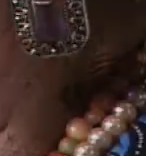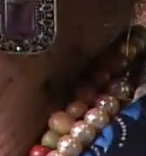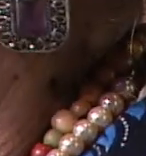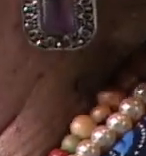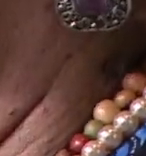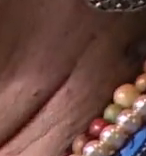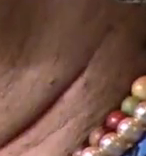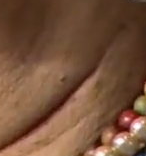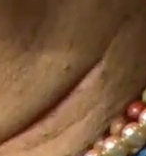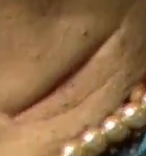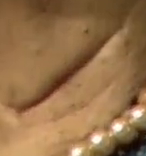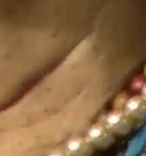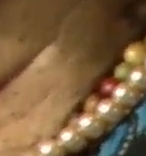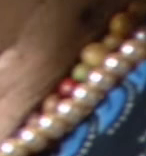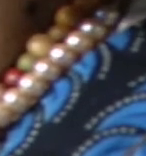música,